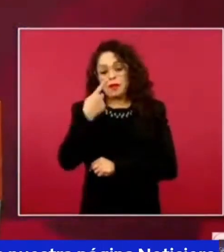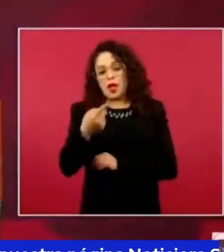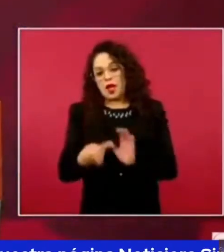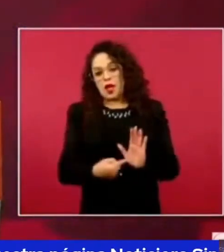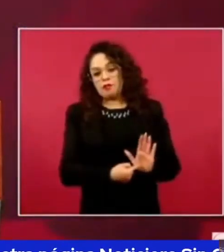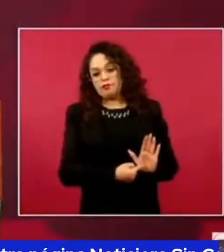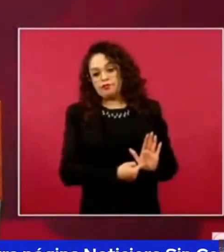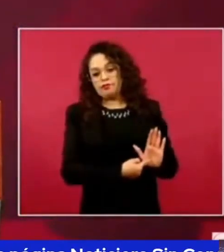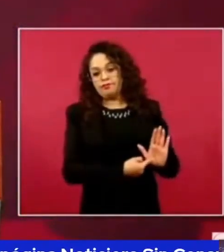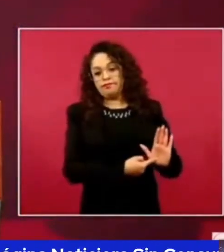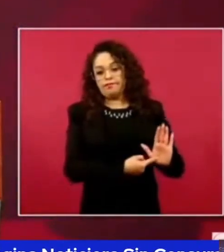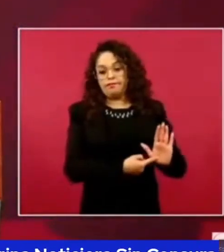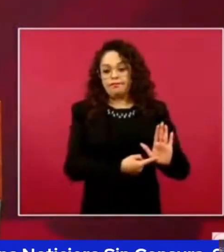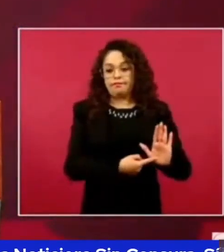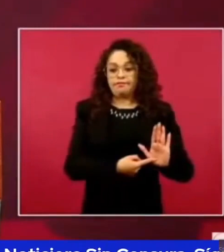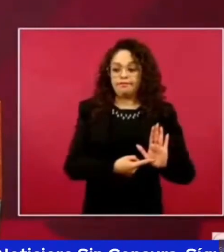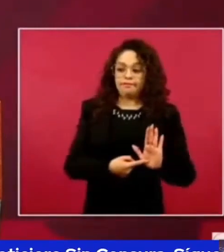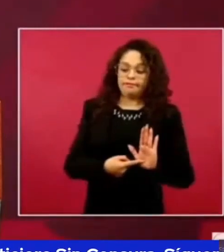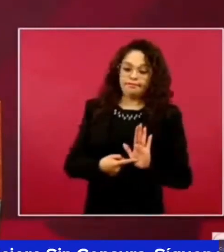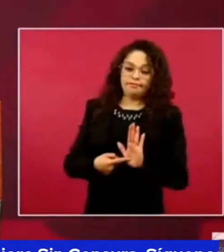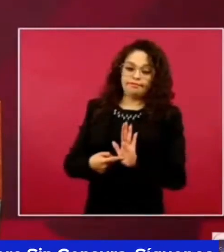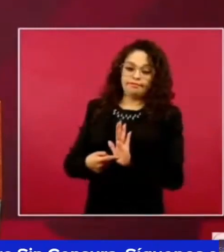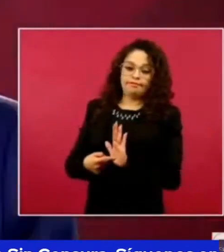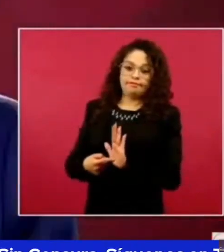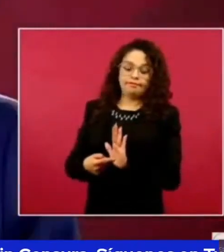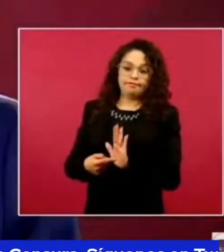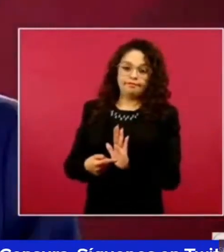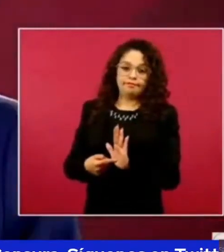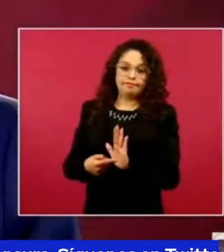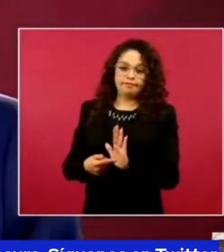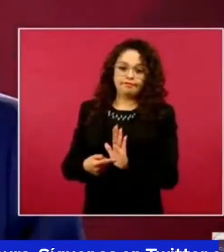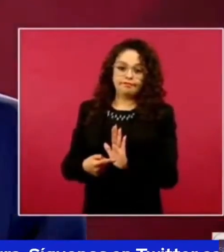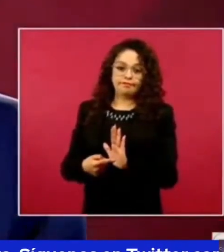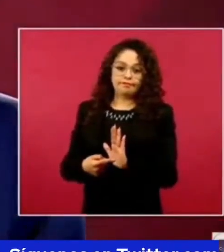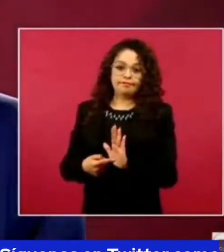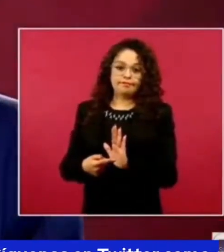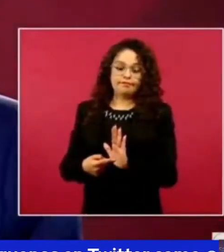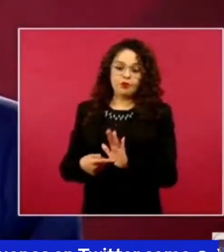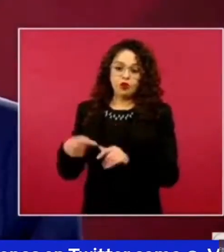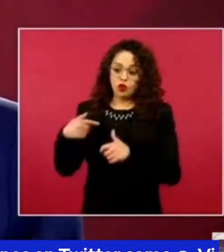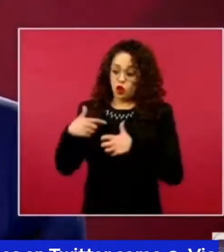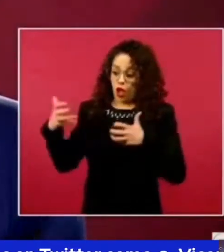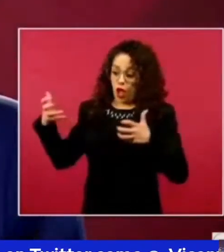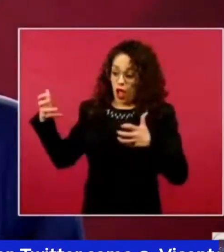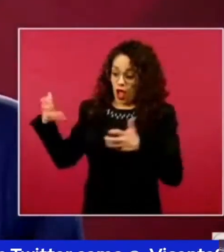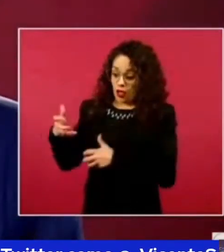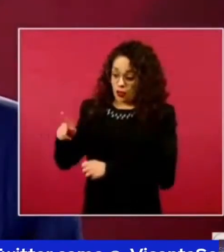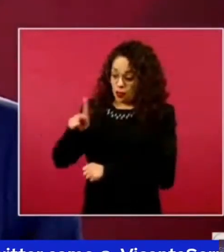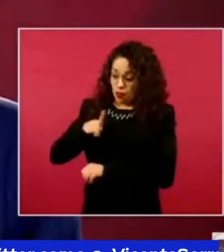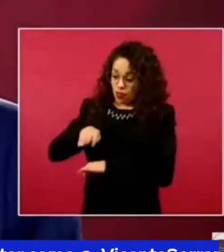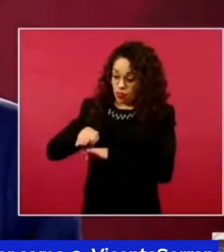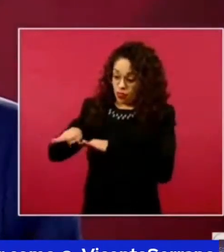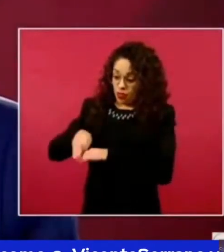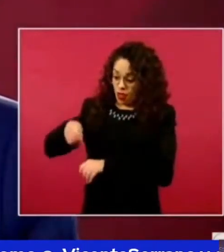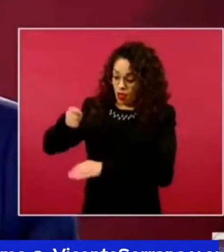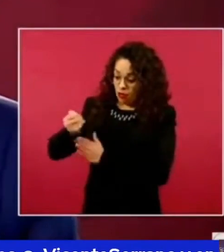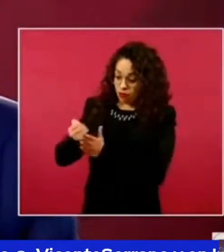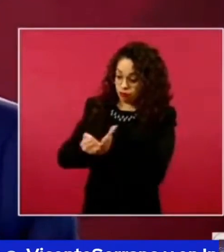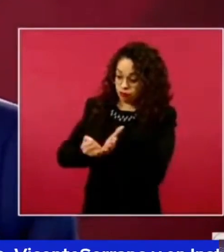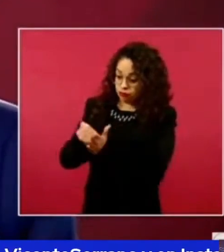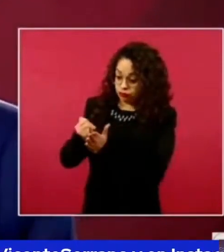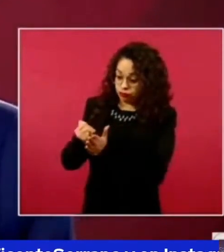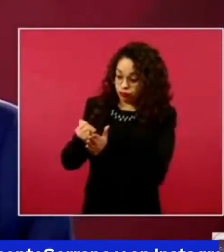para tratar de justificar actos de